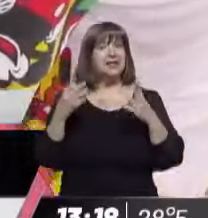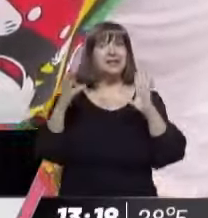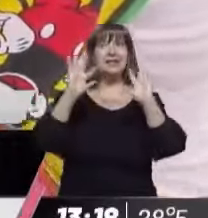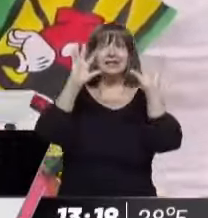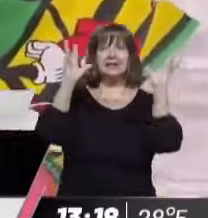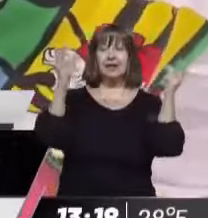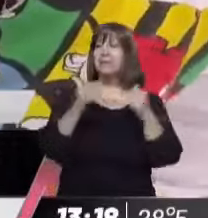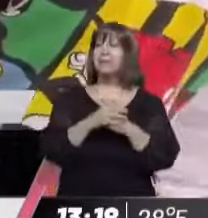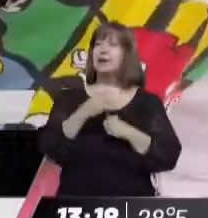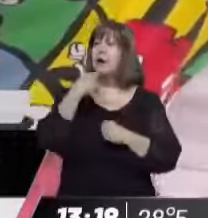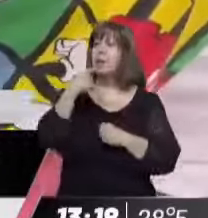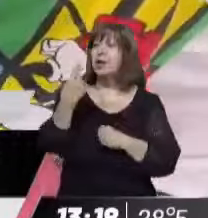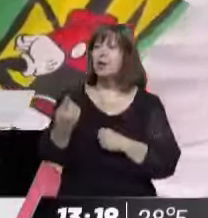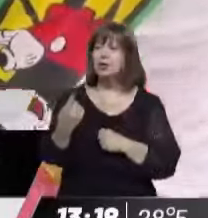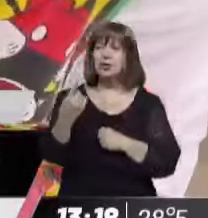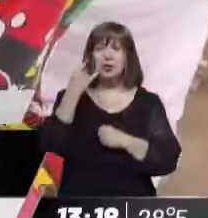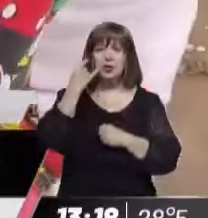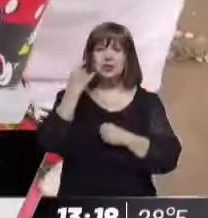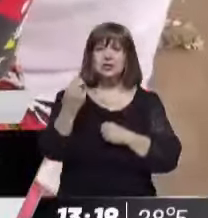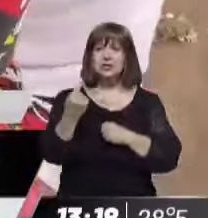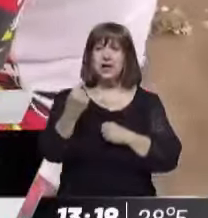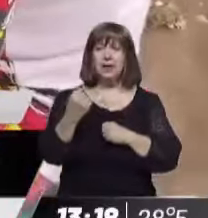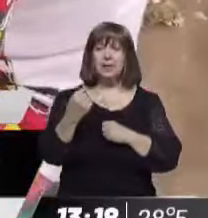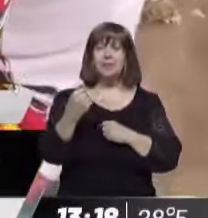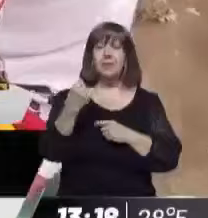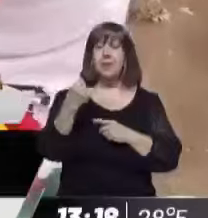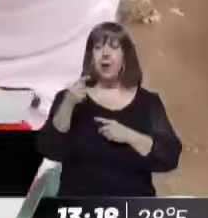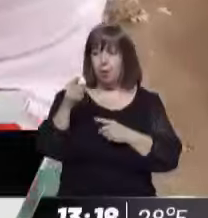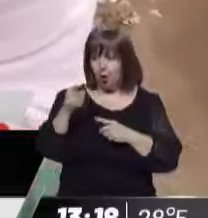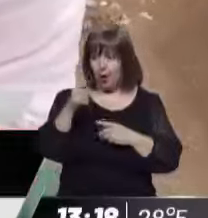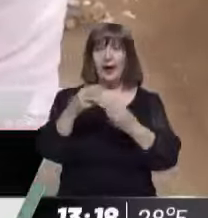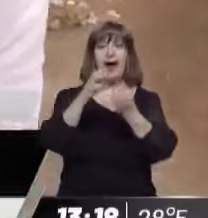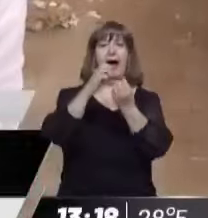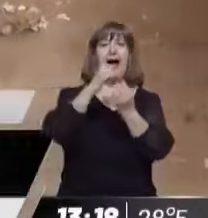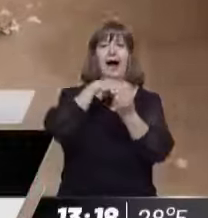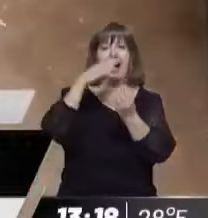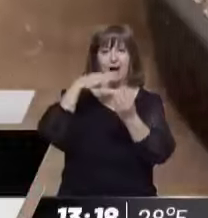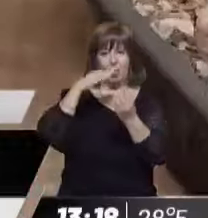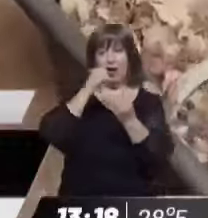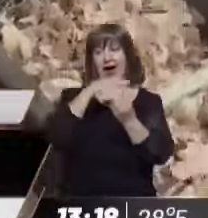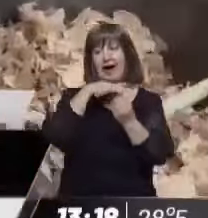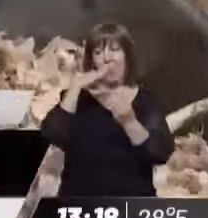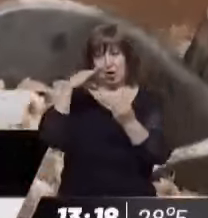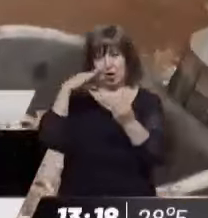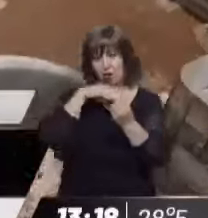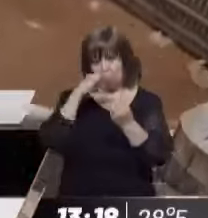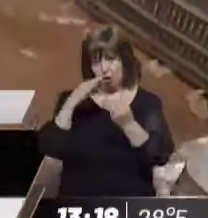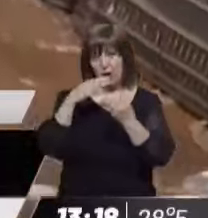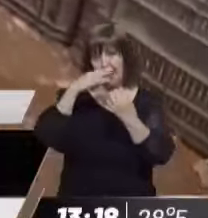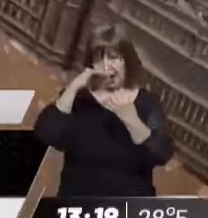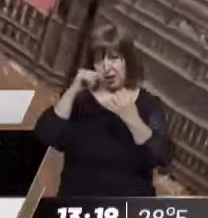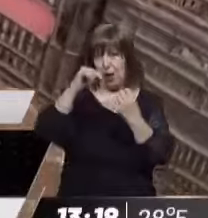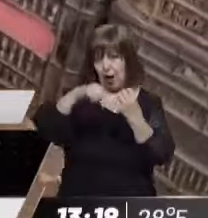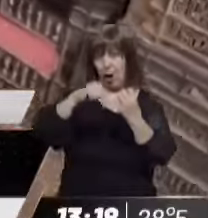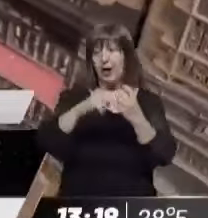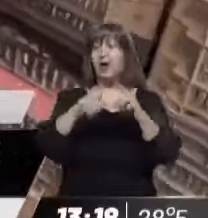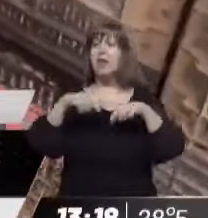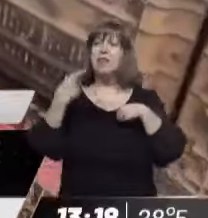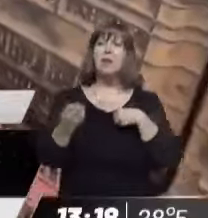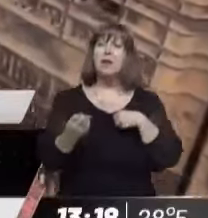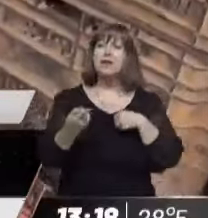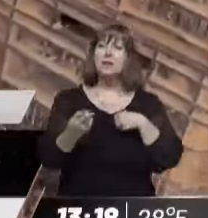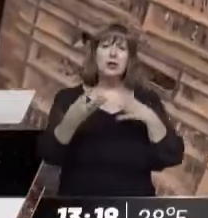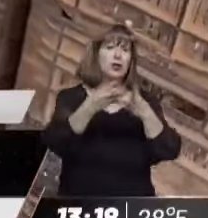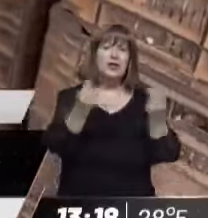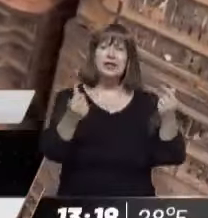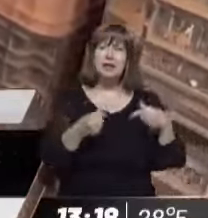han afincado. ¿Van trabajando las distintas hortalizas de acuerdo a la edad, o sea, a la época? O sea, ¿hacen ajo, hacen papa, hacen zapallo,